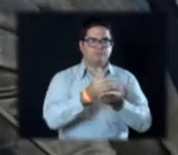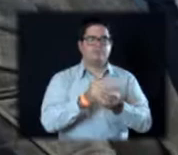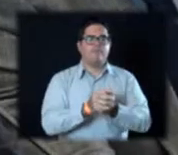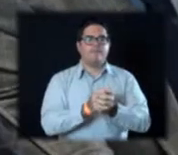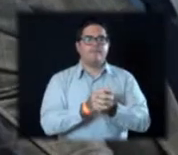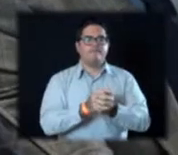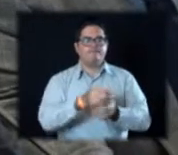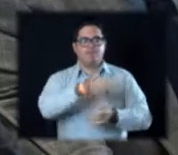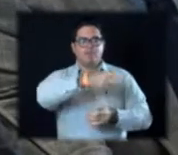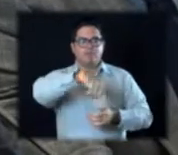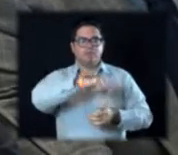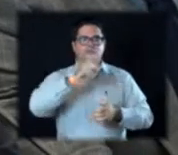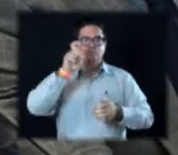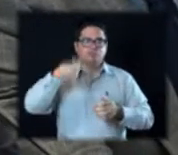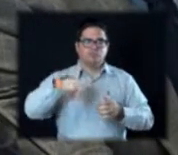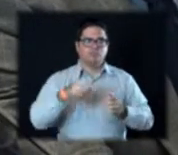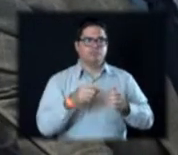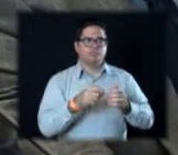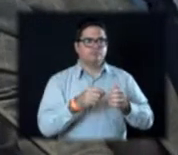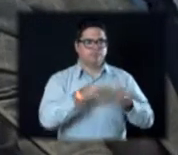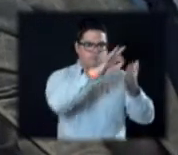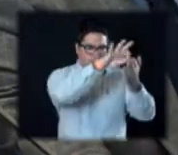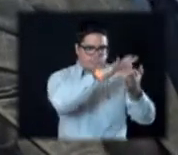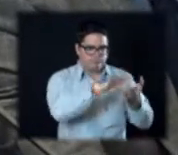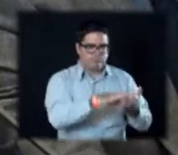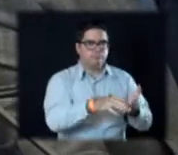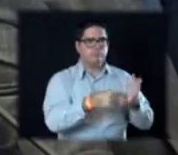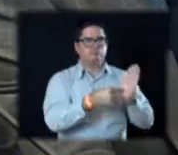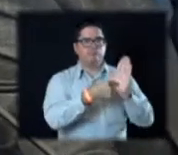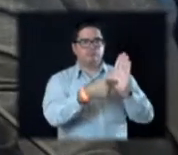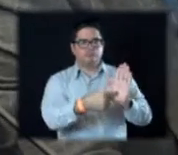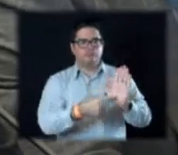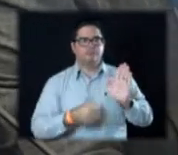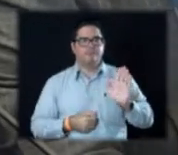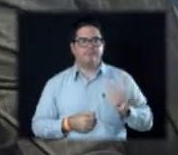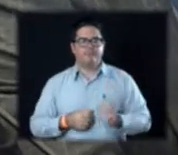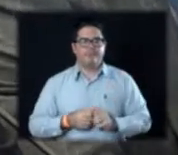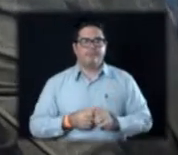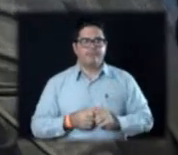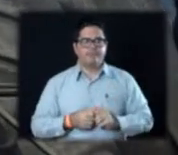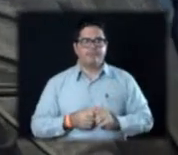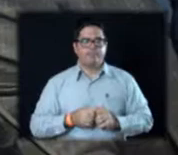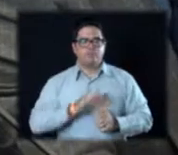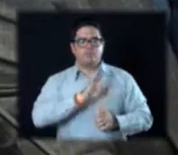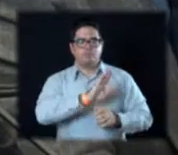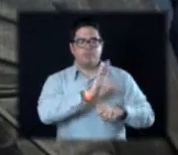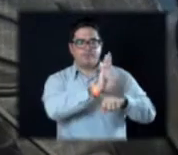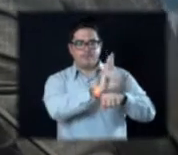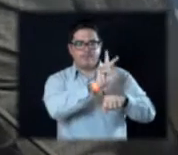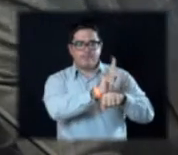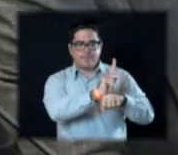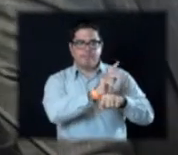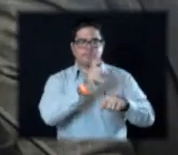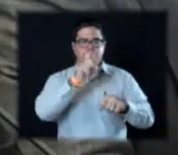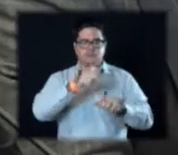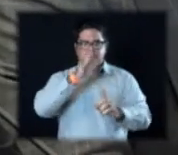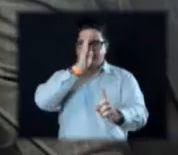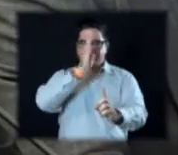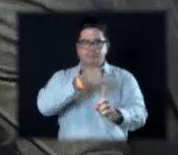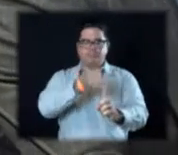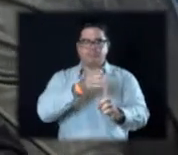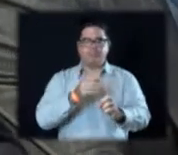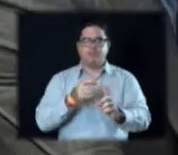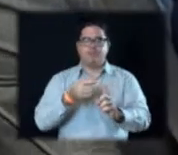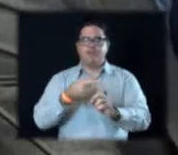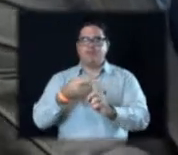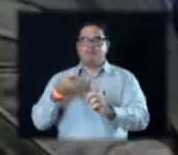haciendas separadas, para que provean un inventario de sus cuentas bancarias y les den acceso a la AFAF para